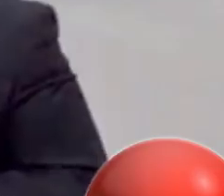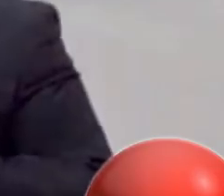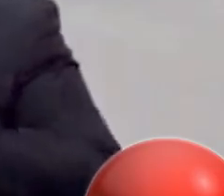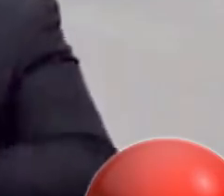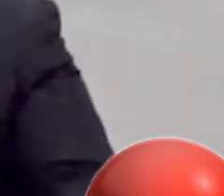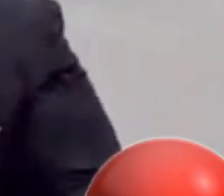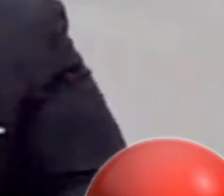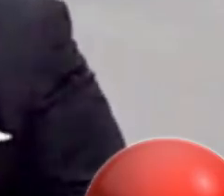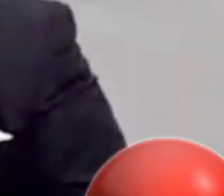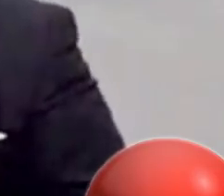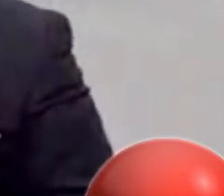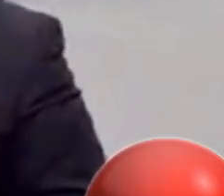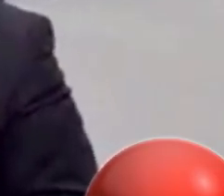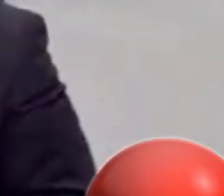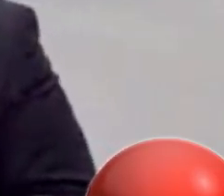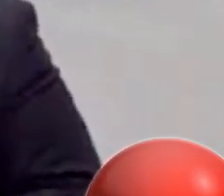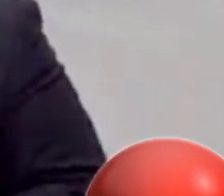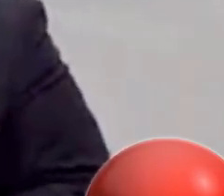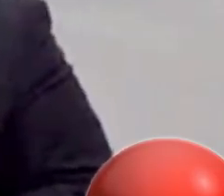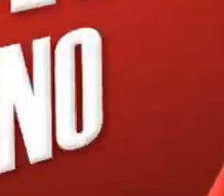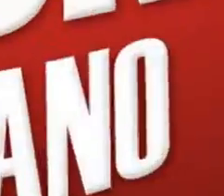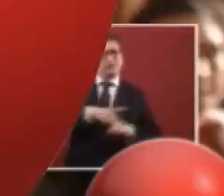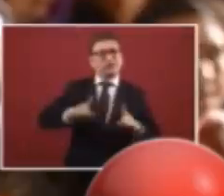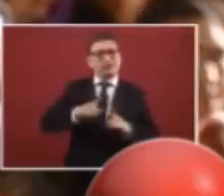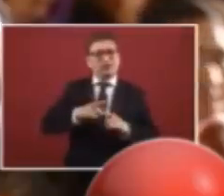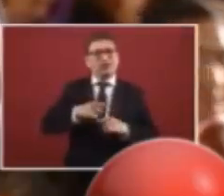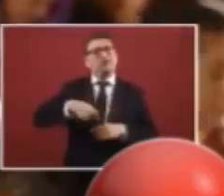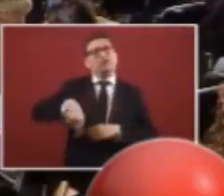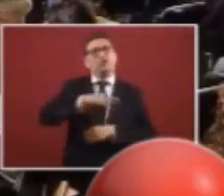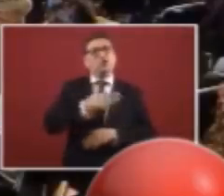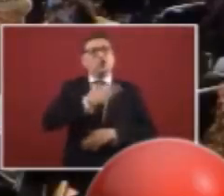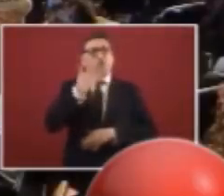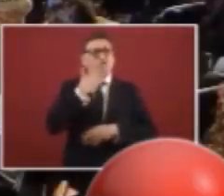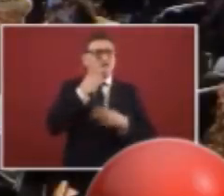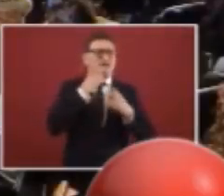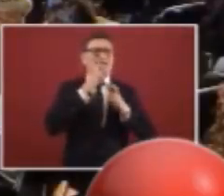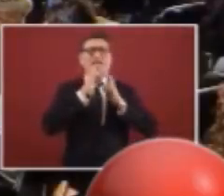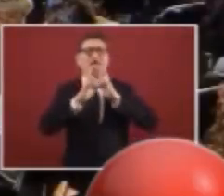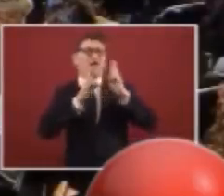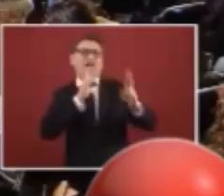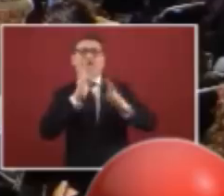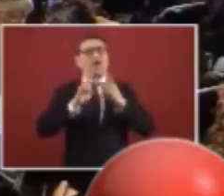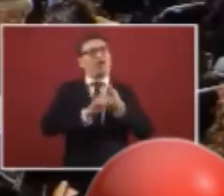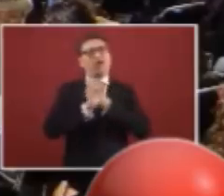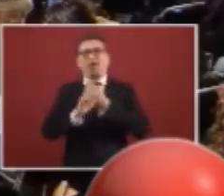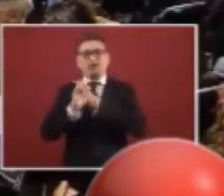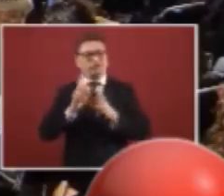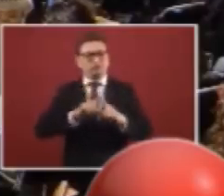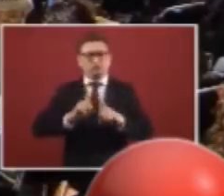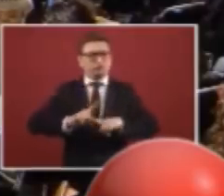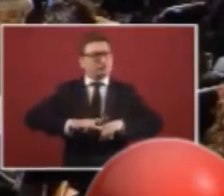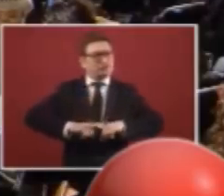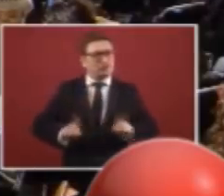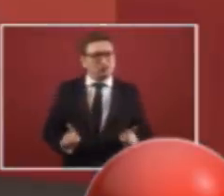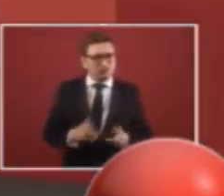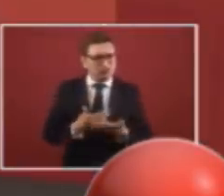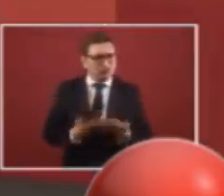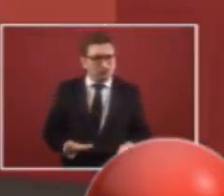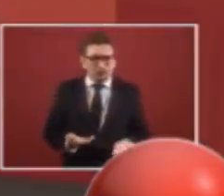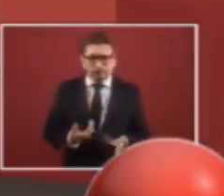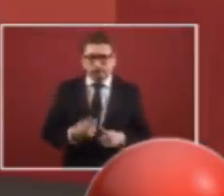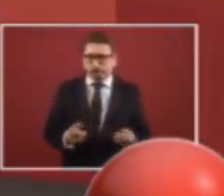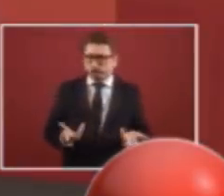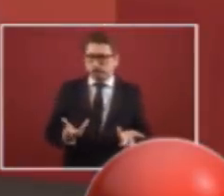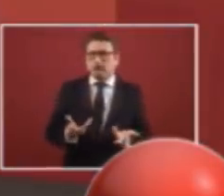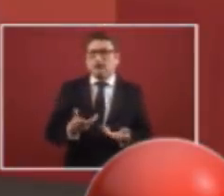responder mañana aquí en Palacio Nacional? Y si me permite, señor presidente, se va a cumplir 2